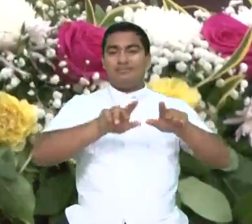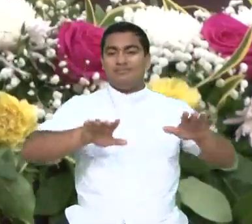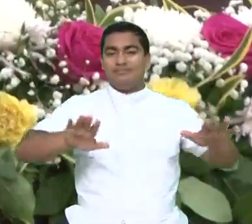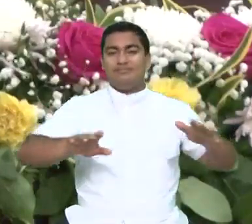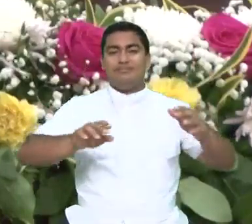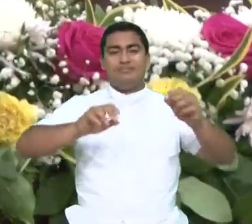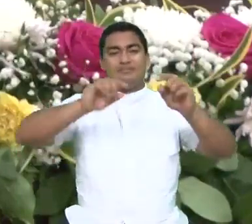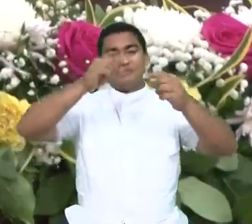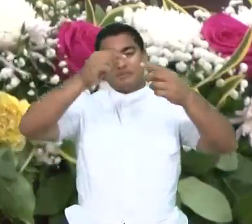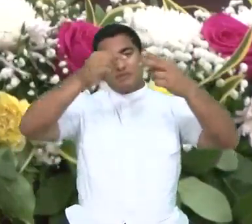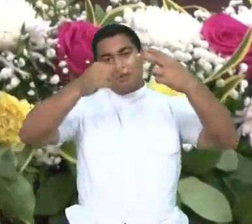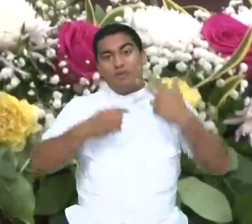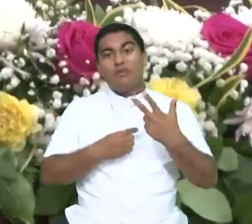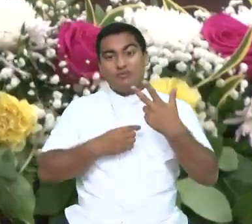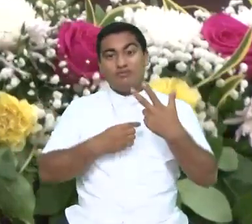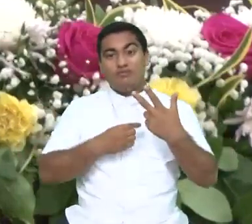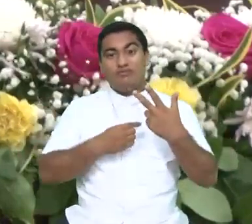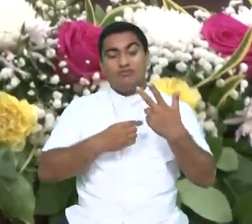ejes